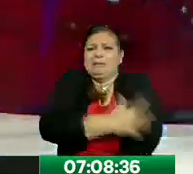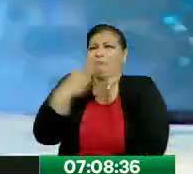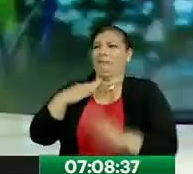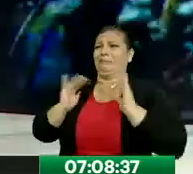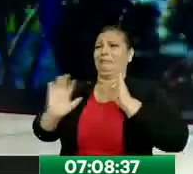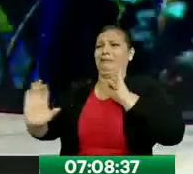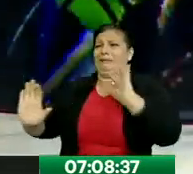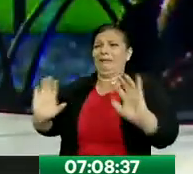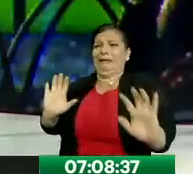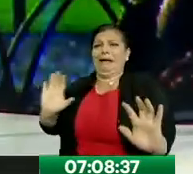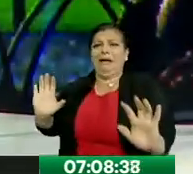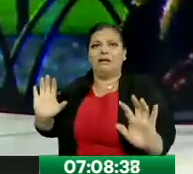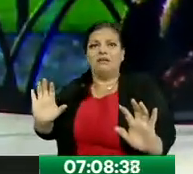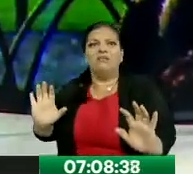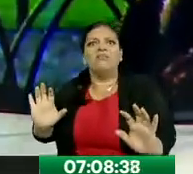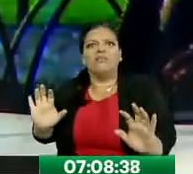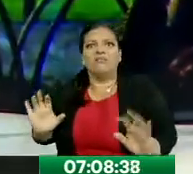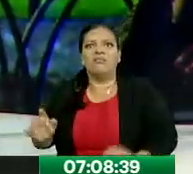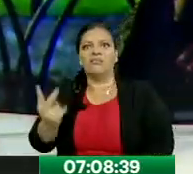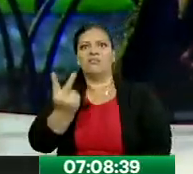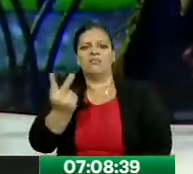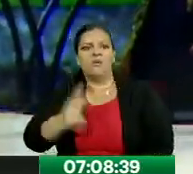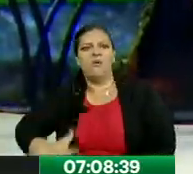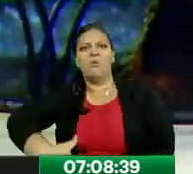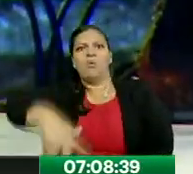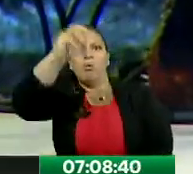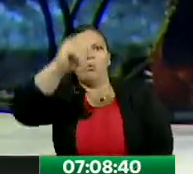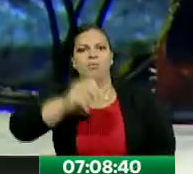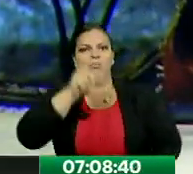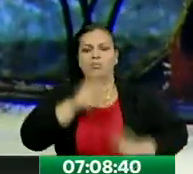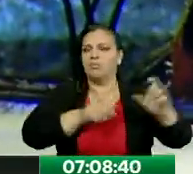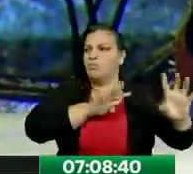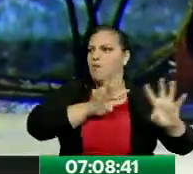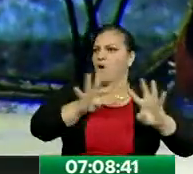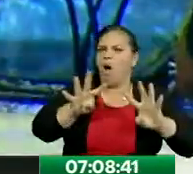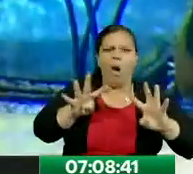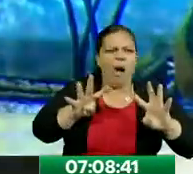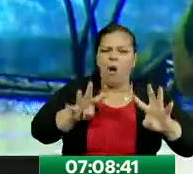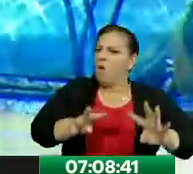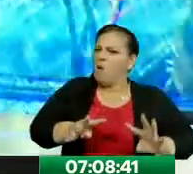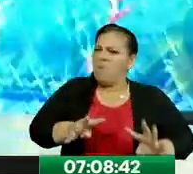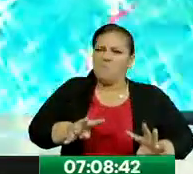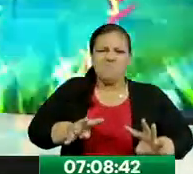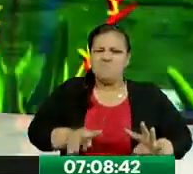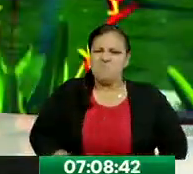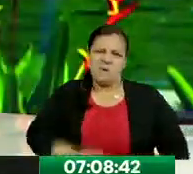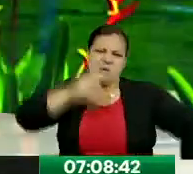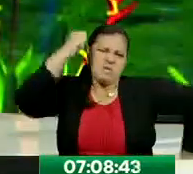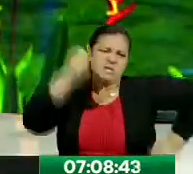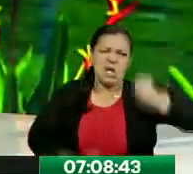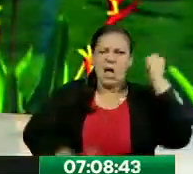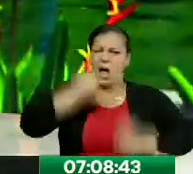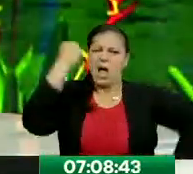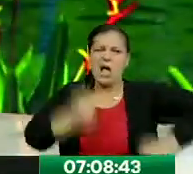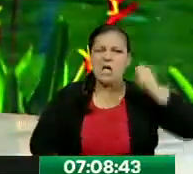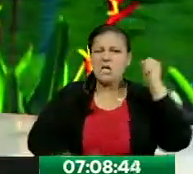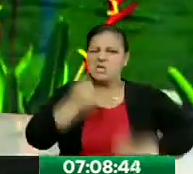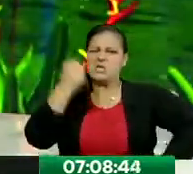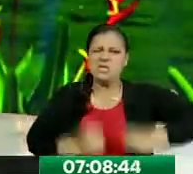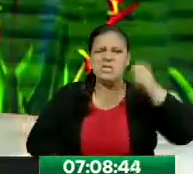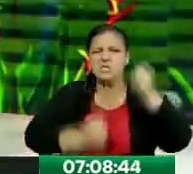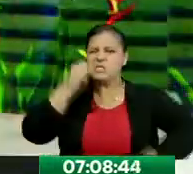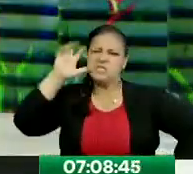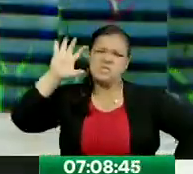sexual, pues asegura que el detenido andaba con otro individuo y que ambos tocaron su cuerpo de